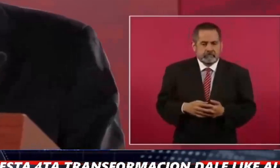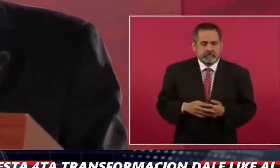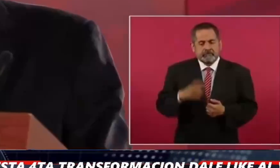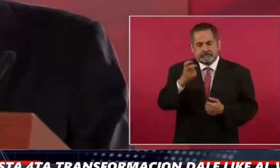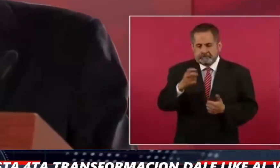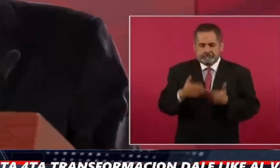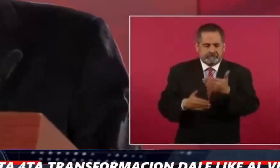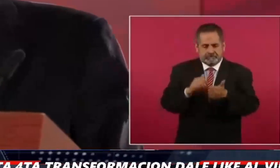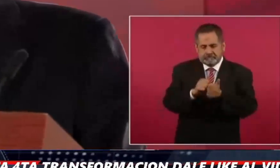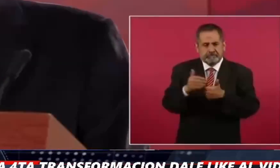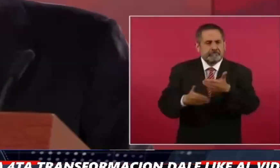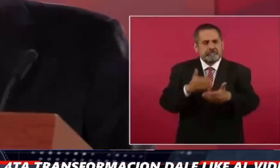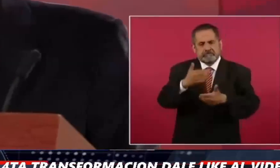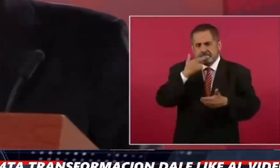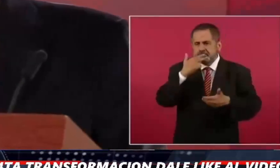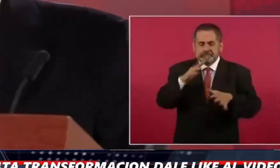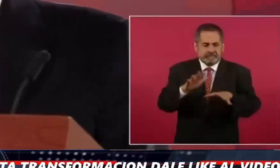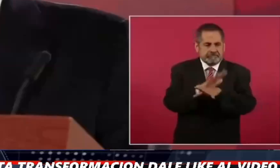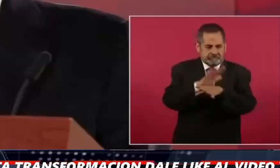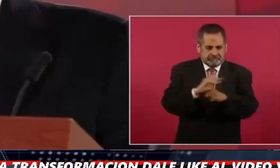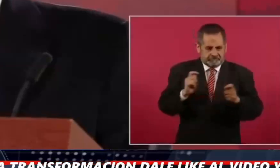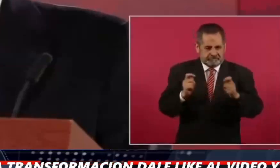estamos avanzando en la transformación,